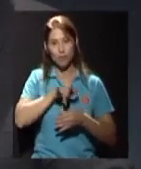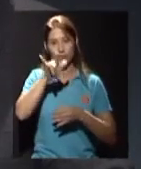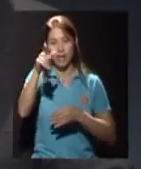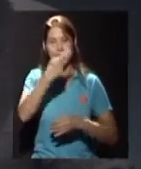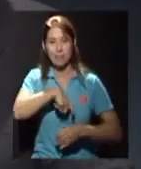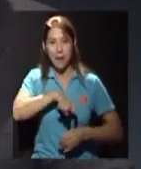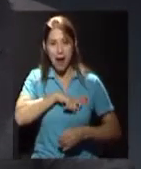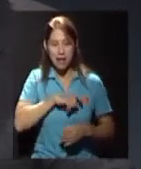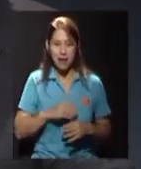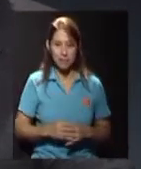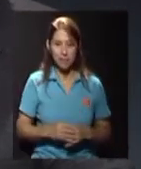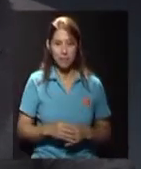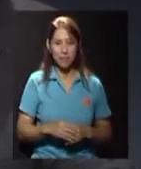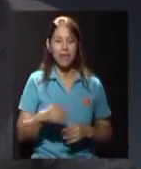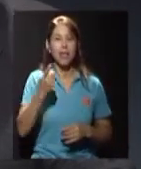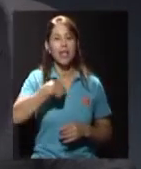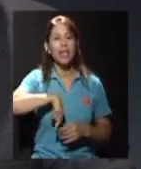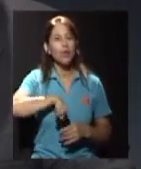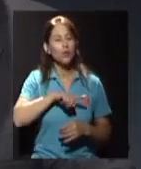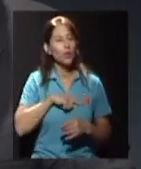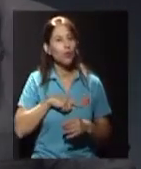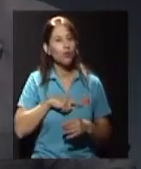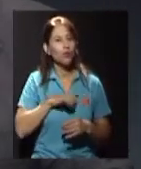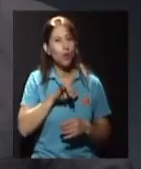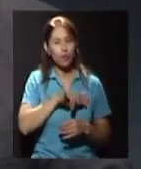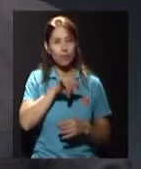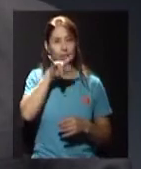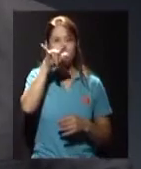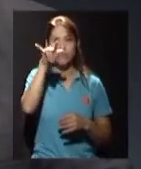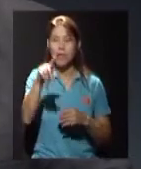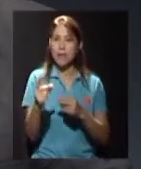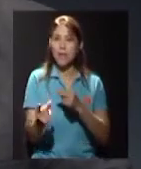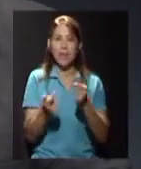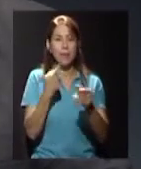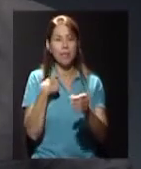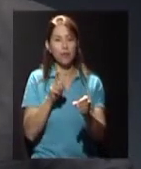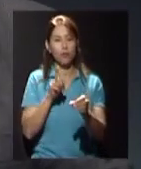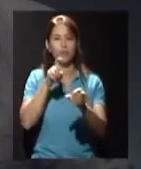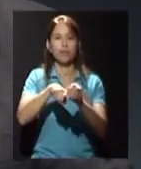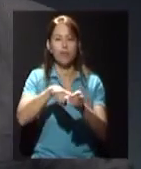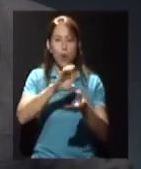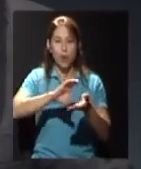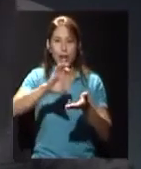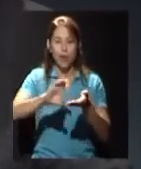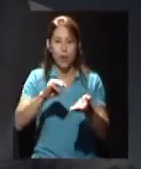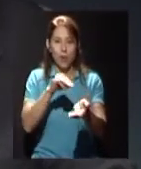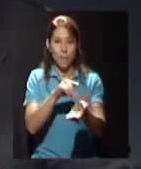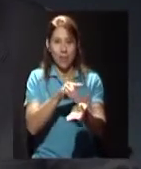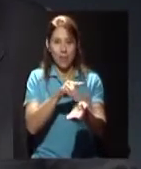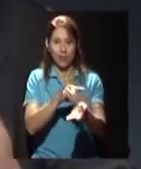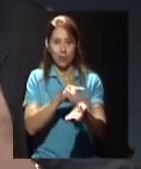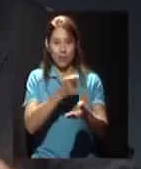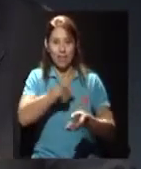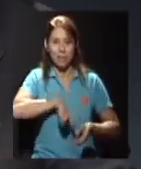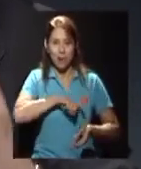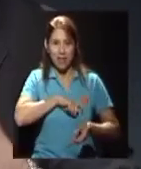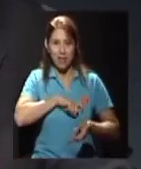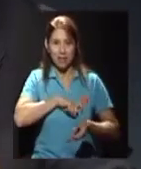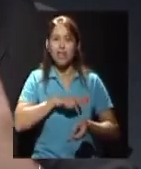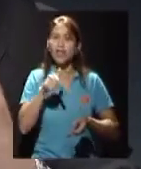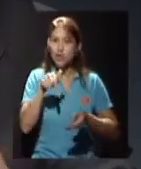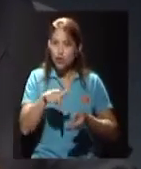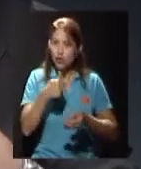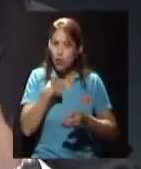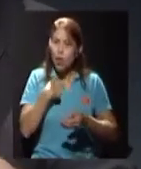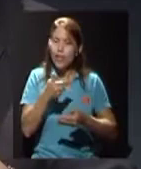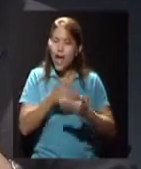tratamos de inmediatamente me incorporo al colegio de médicos de españa proceso que ya había iniciado antes